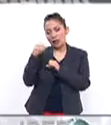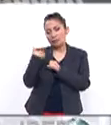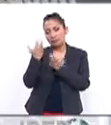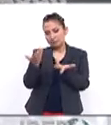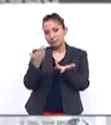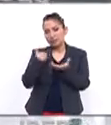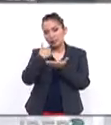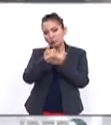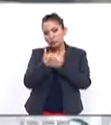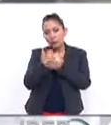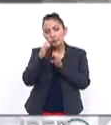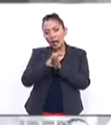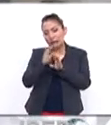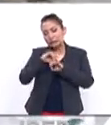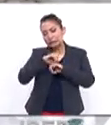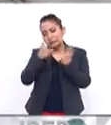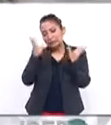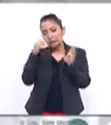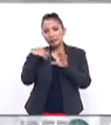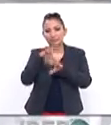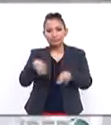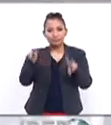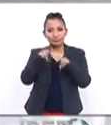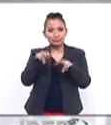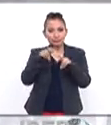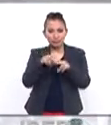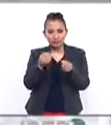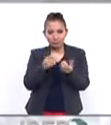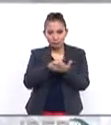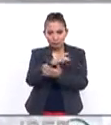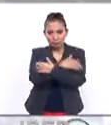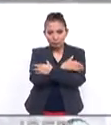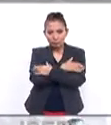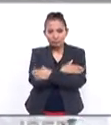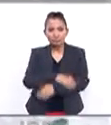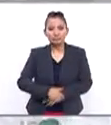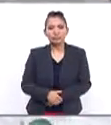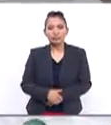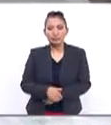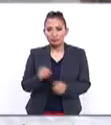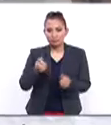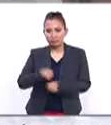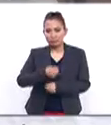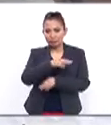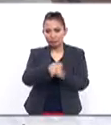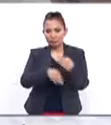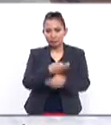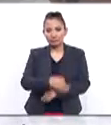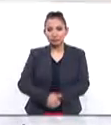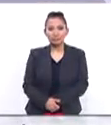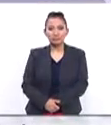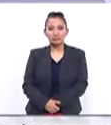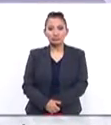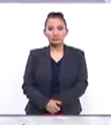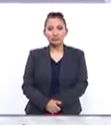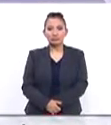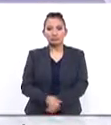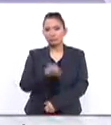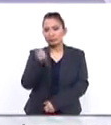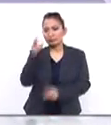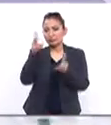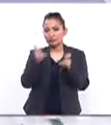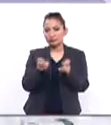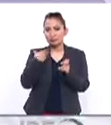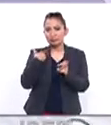haya ayudado a hacer este pertinente análisis. Muchas gracias, un fuerte abrazo. Saludos a todos, hasta luego. Gracias. Vámonos a